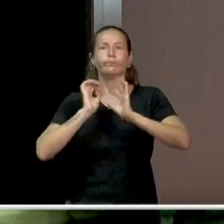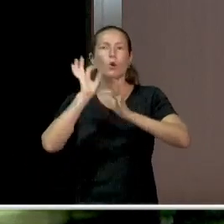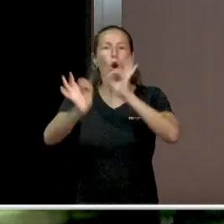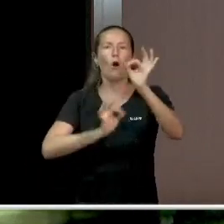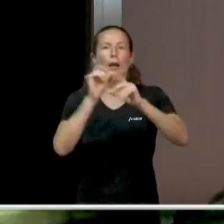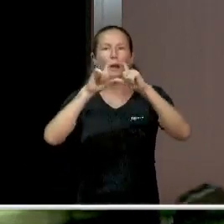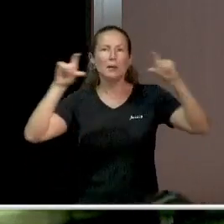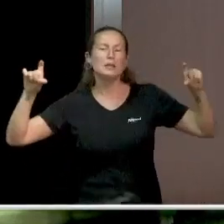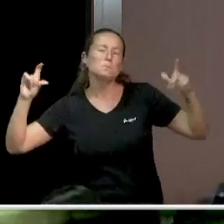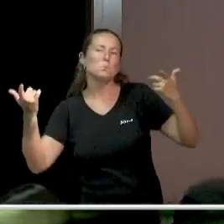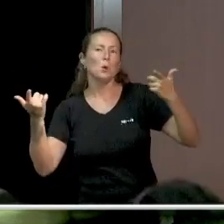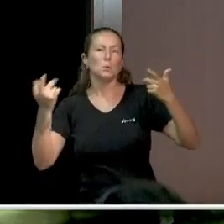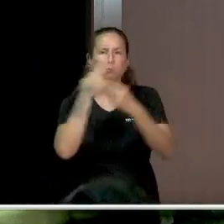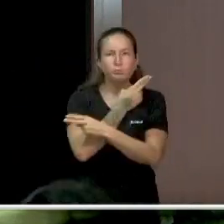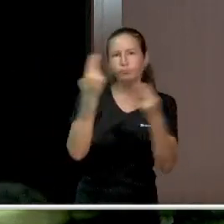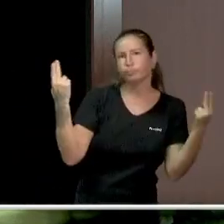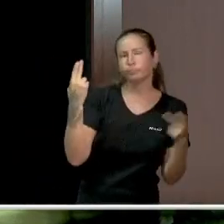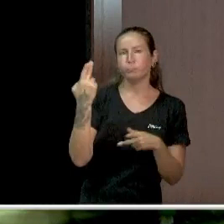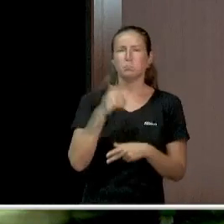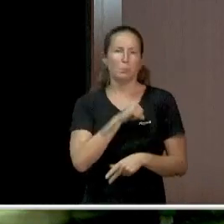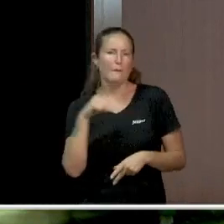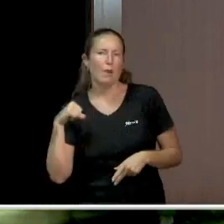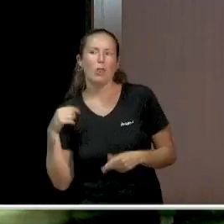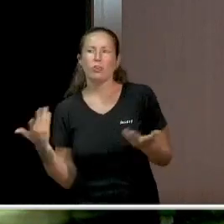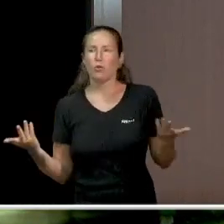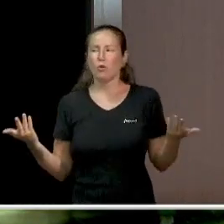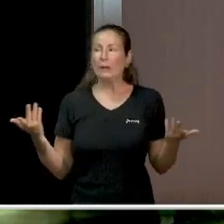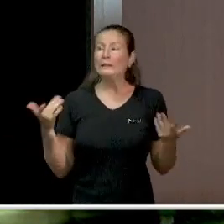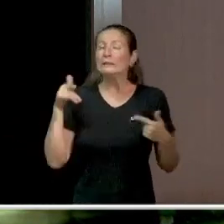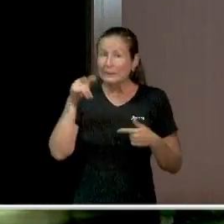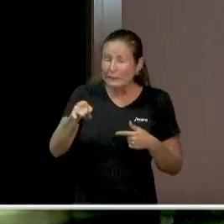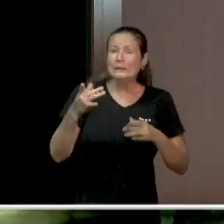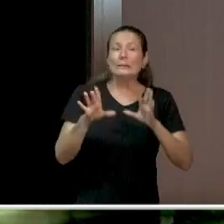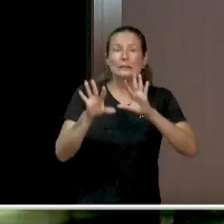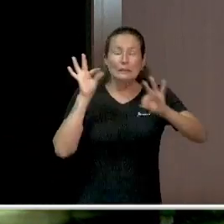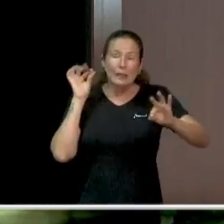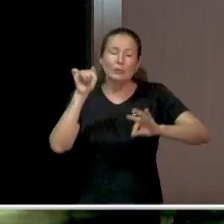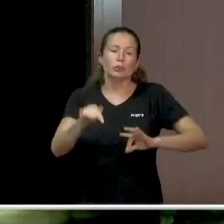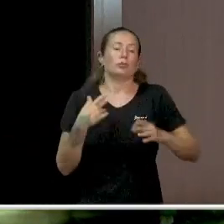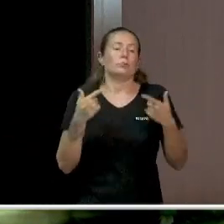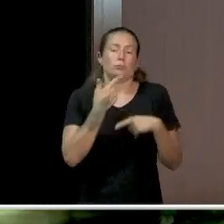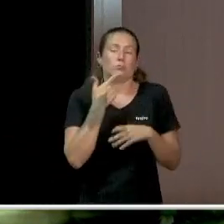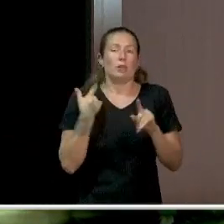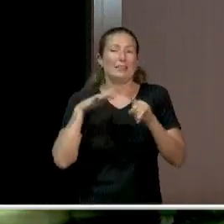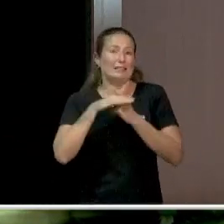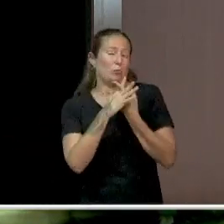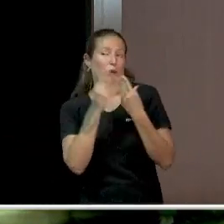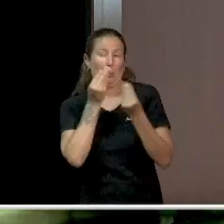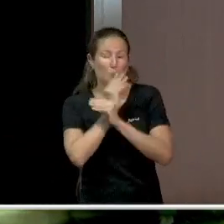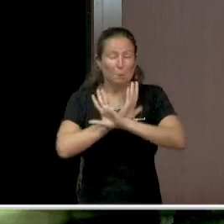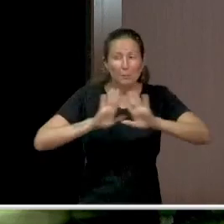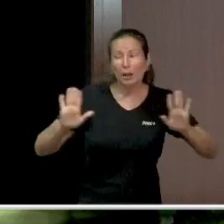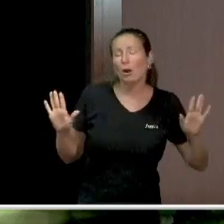organismos públicos y privados, es, a mi juicio, el mejor de los contextos del